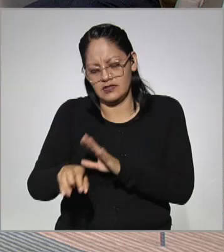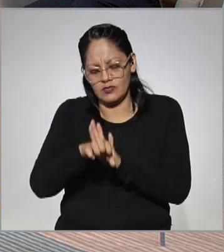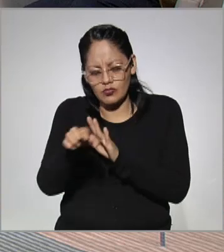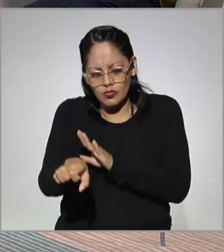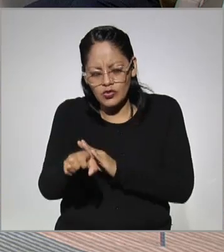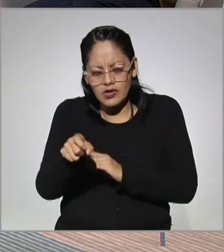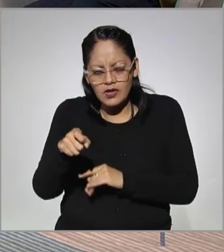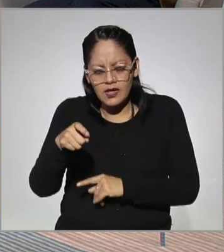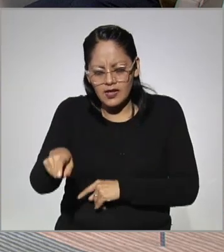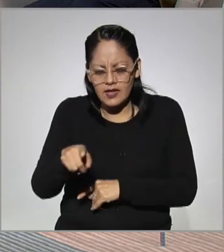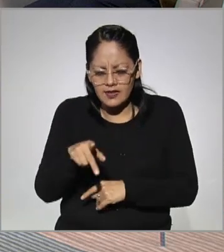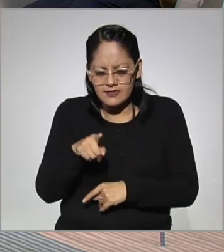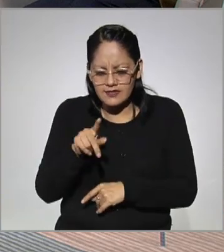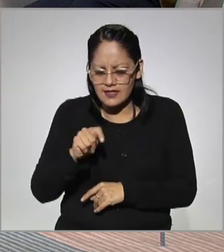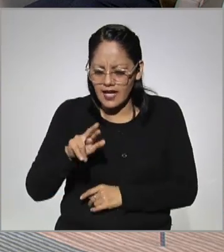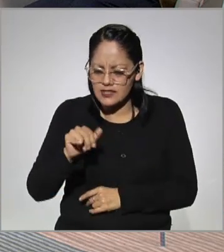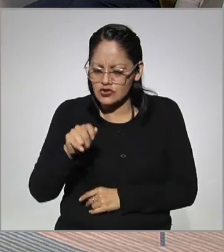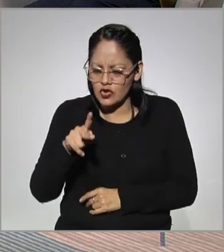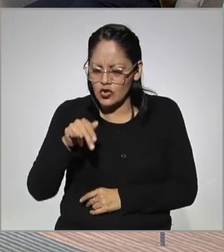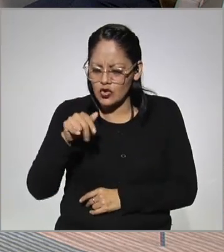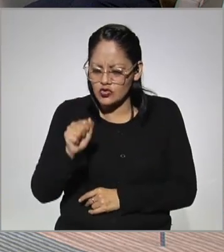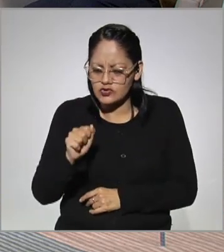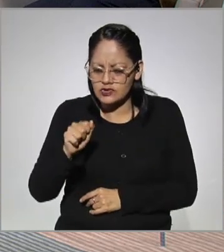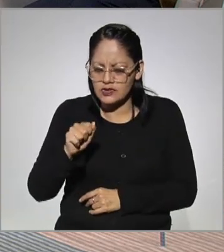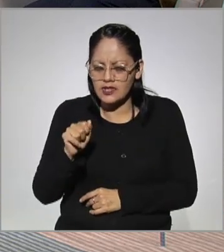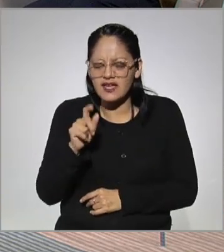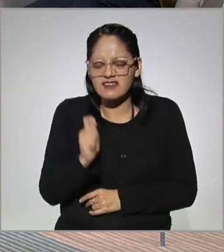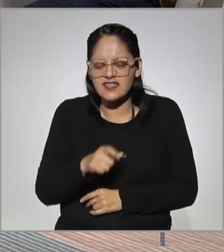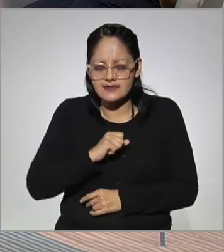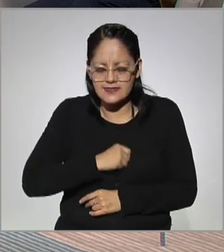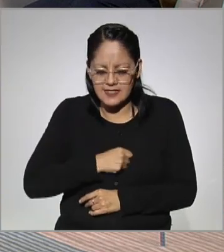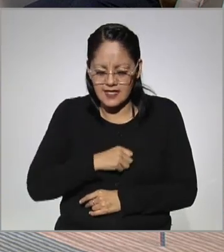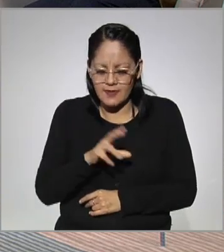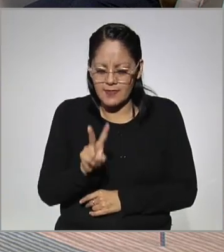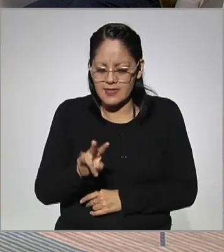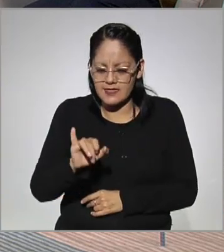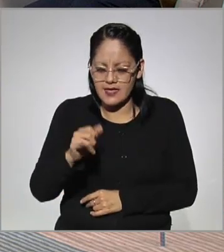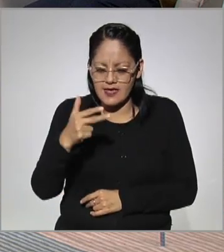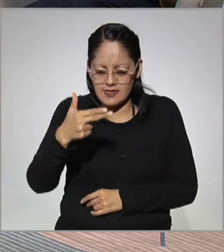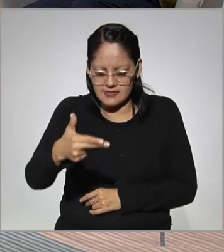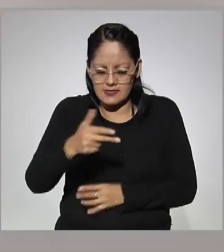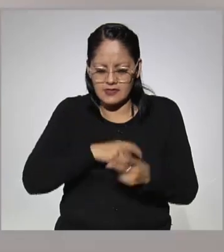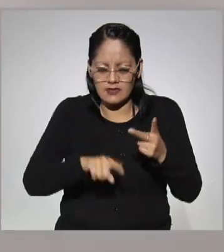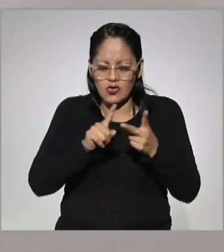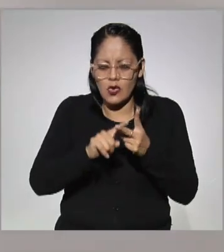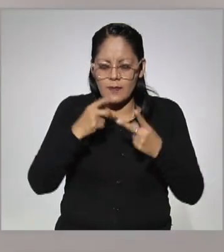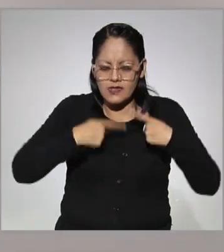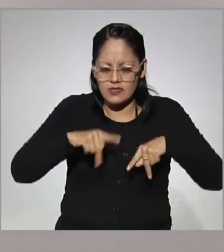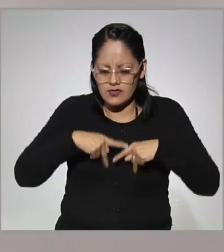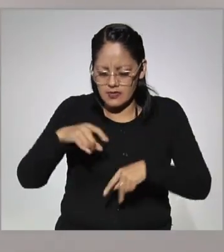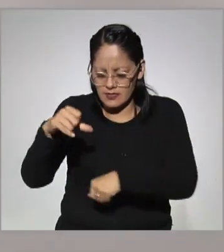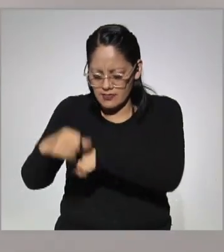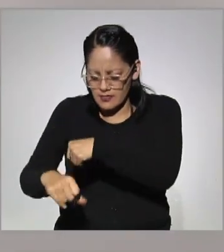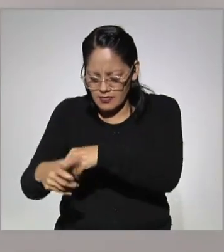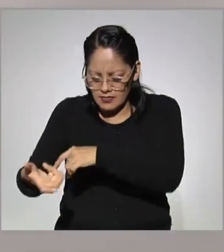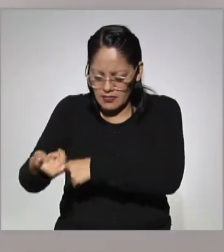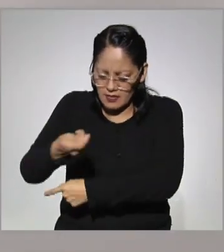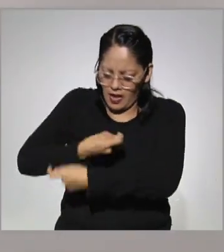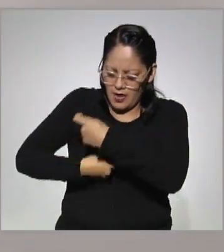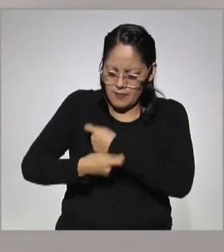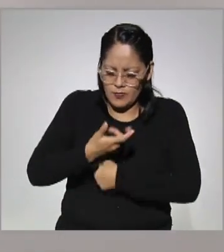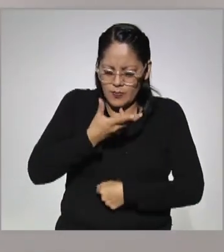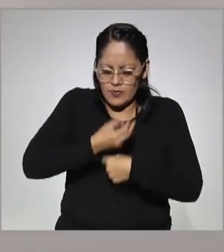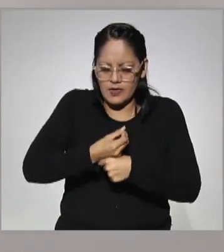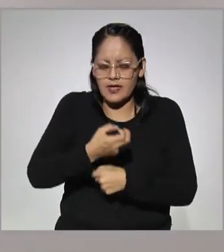trastornos de la inmunidad, por ejemplo, pacientes con VIH o pacientes que son trasplantados esos serían